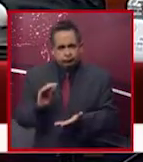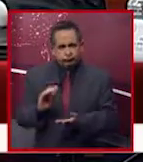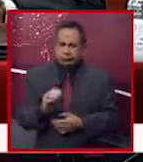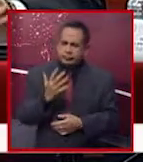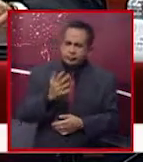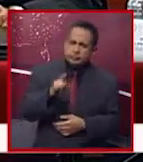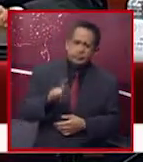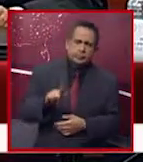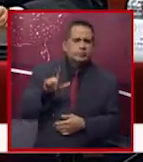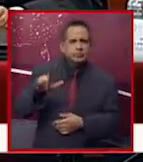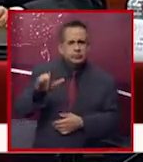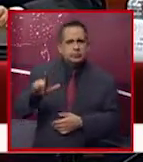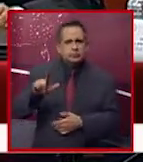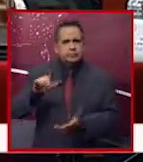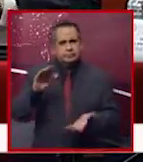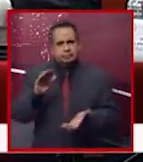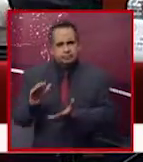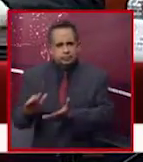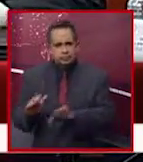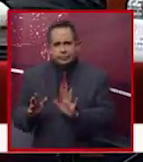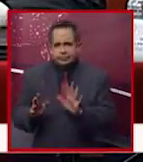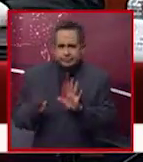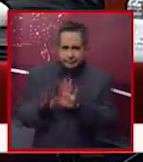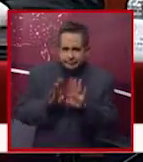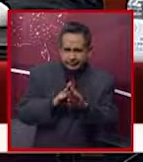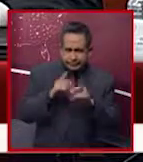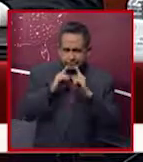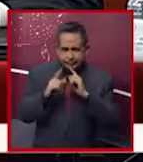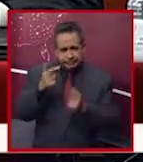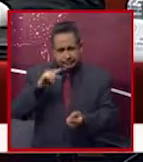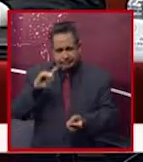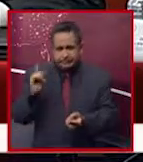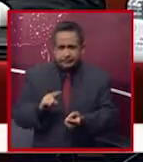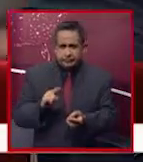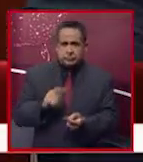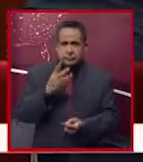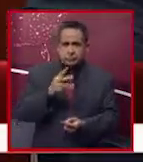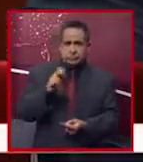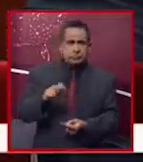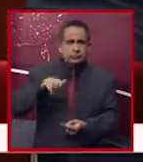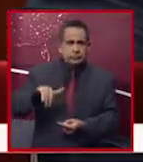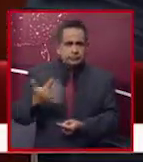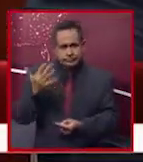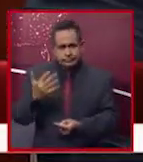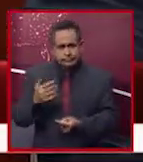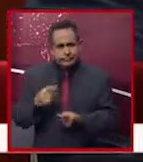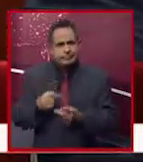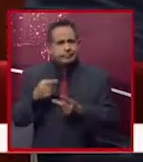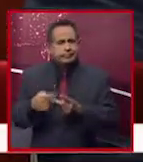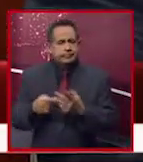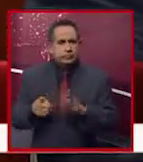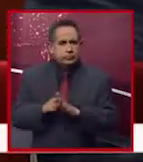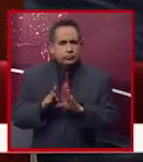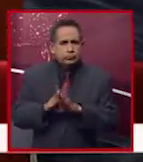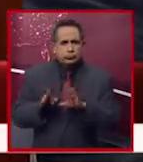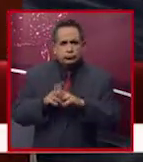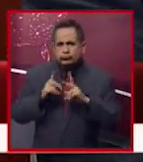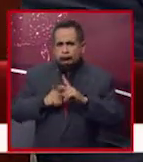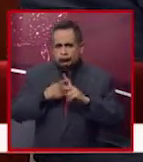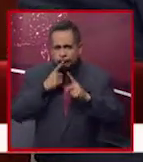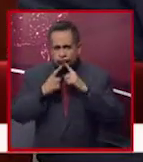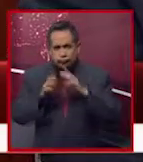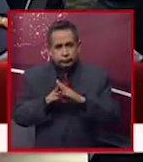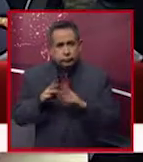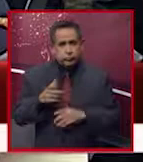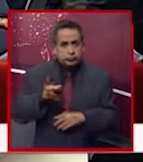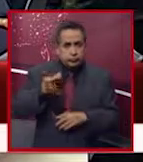de 5.17 en términos generales y de 4.15 para la inflación subyacente, la cual se obtiene eliminando del